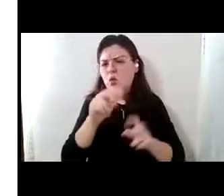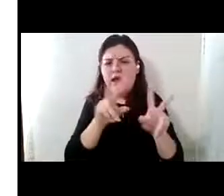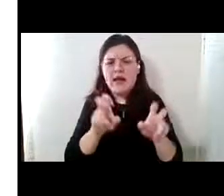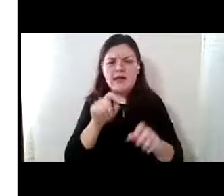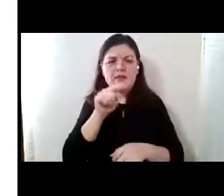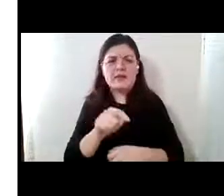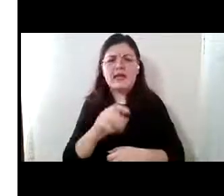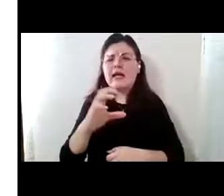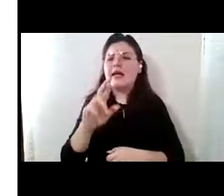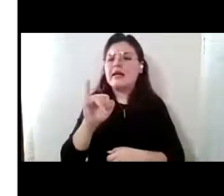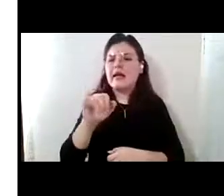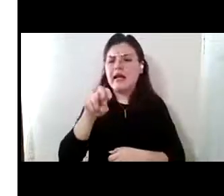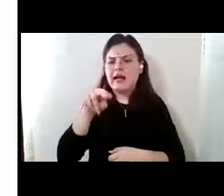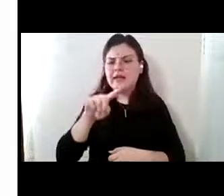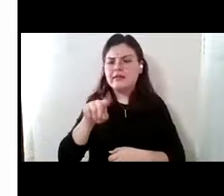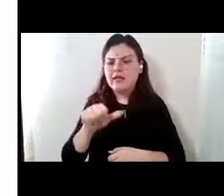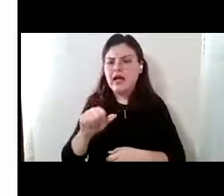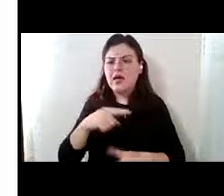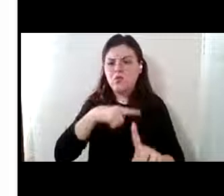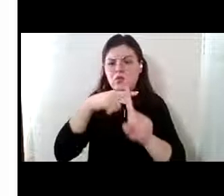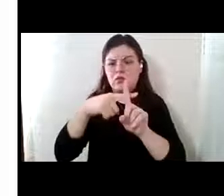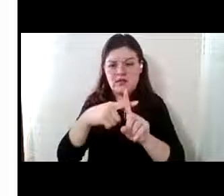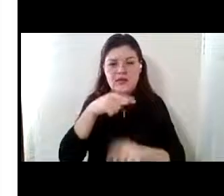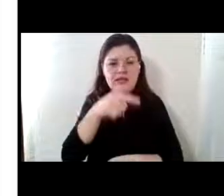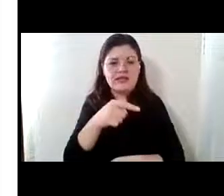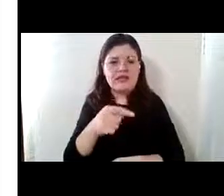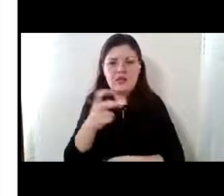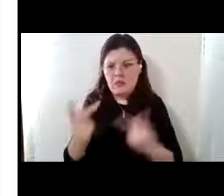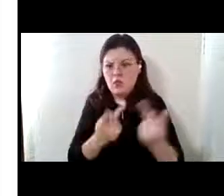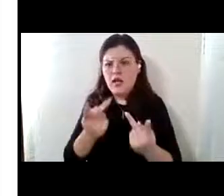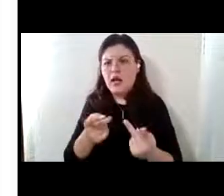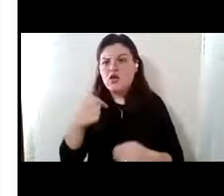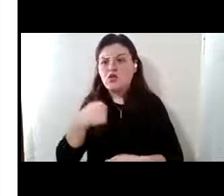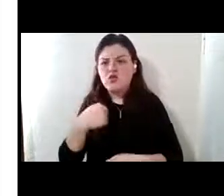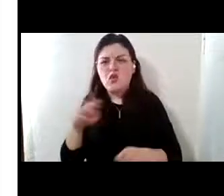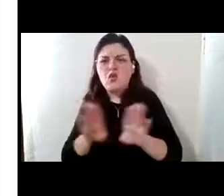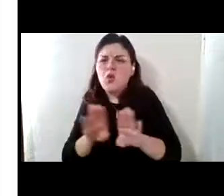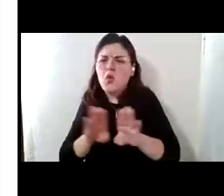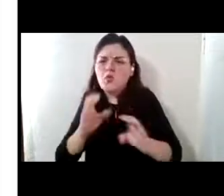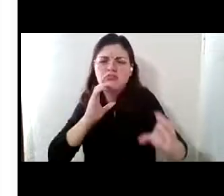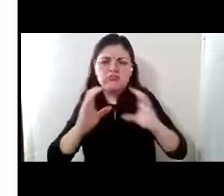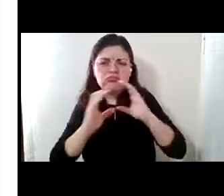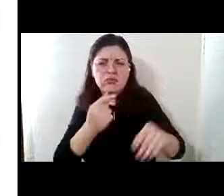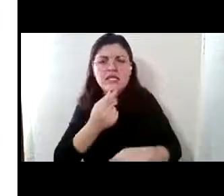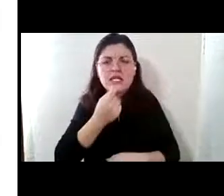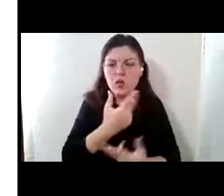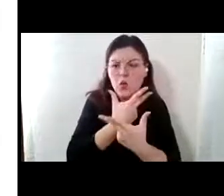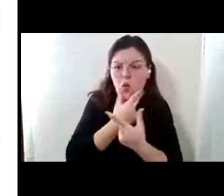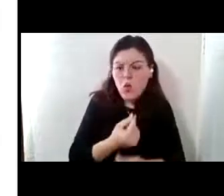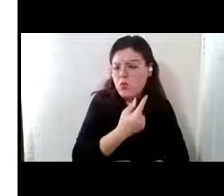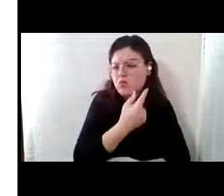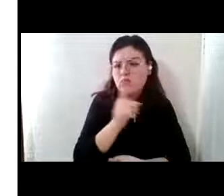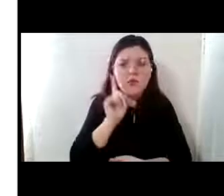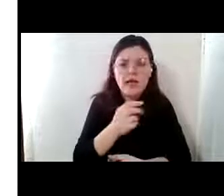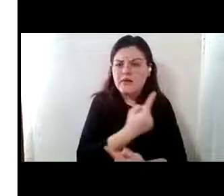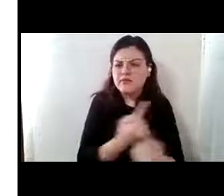positiva. Y la pregunta es, ¿cómo me comunico con niños, niñas y adolescentes? Aquí quisimos hablar un poquito sobre la